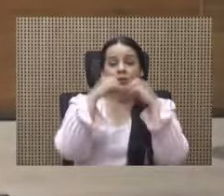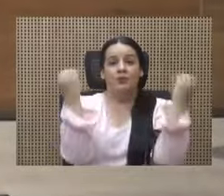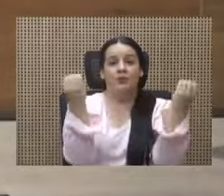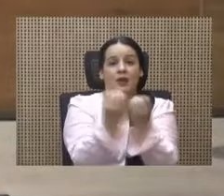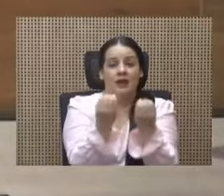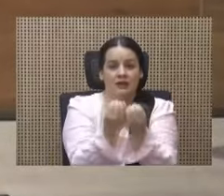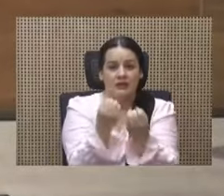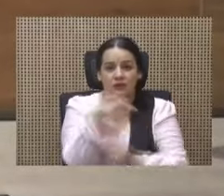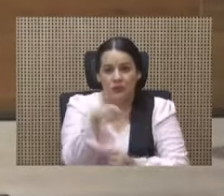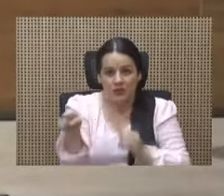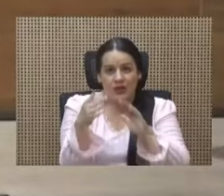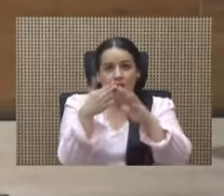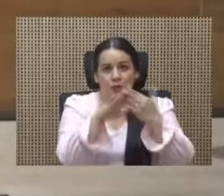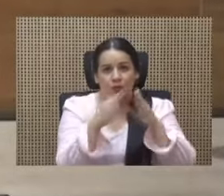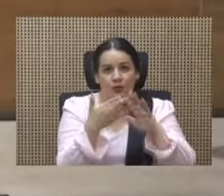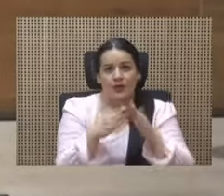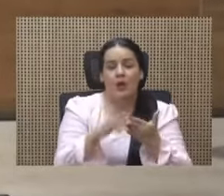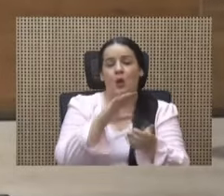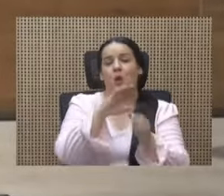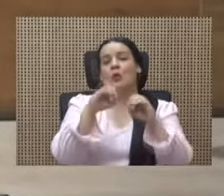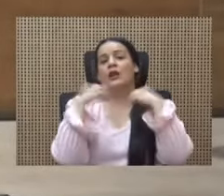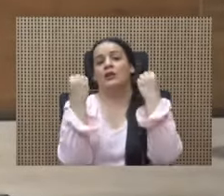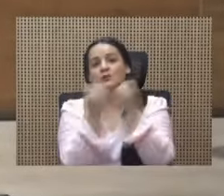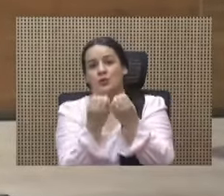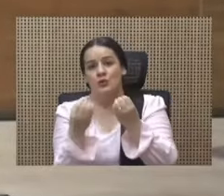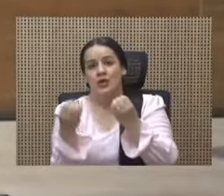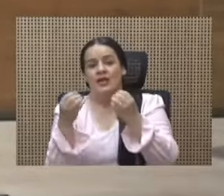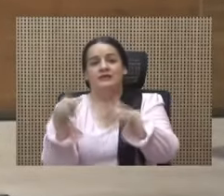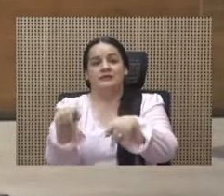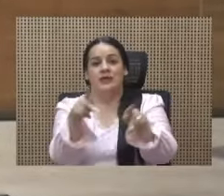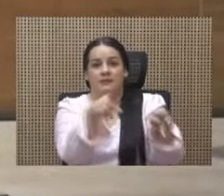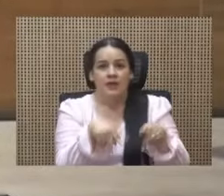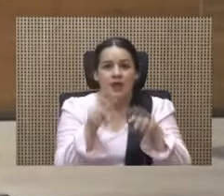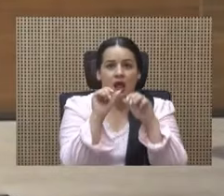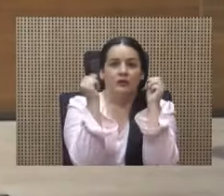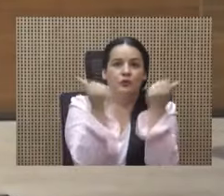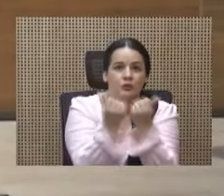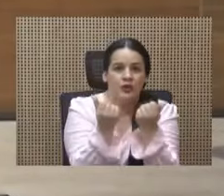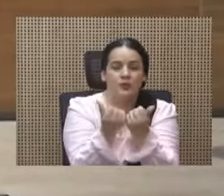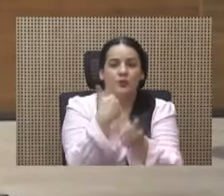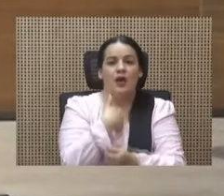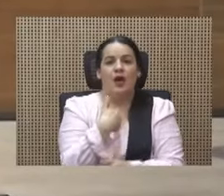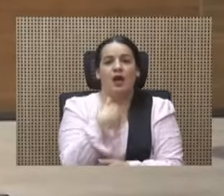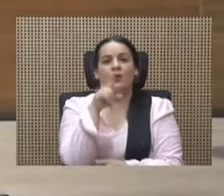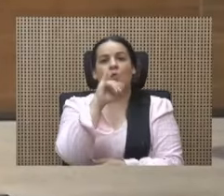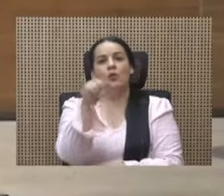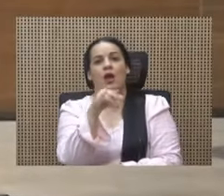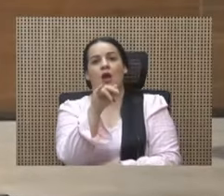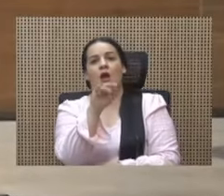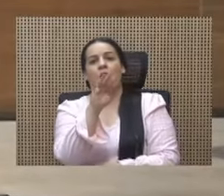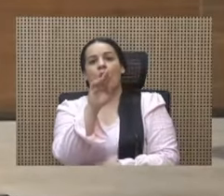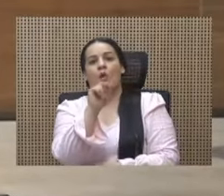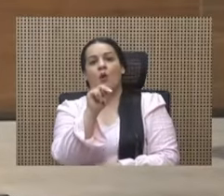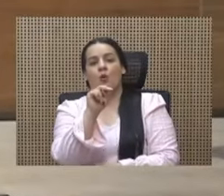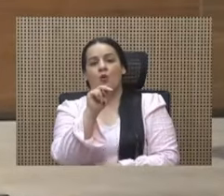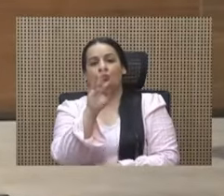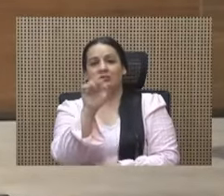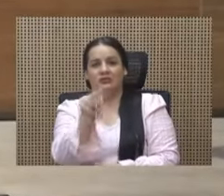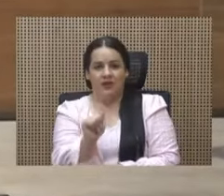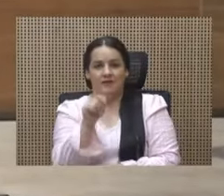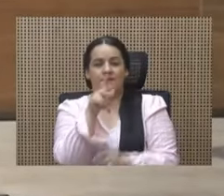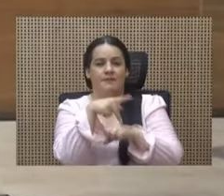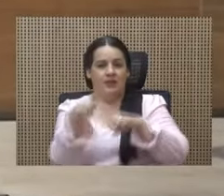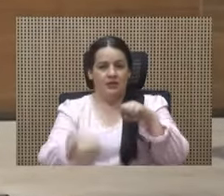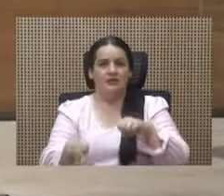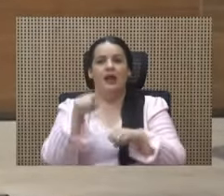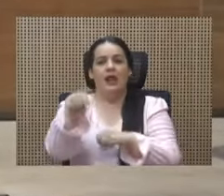de las comunidades, la organización civil, asociaciones, hay una junta que se encuentra en Pérez Zeledón encargada